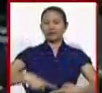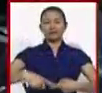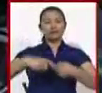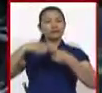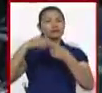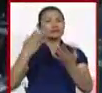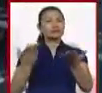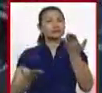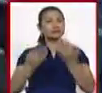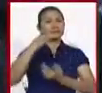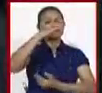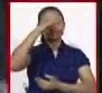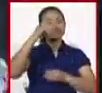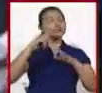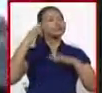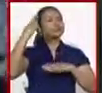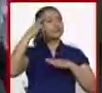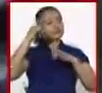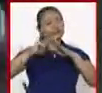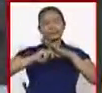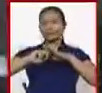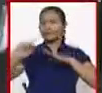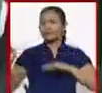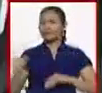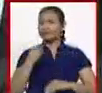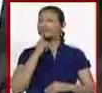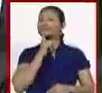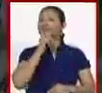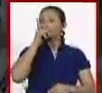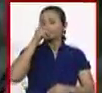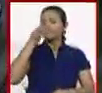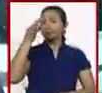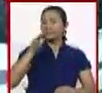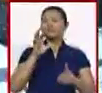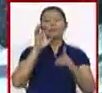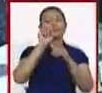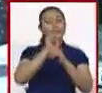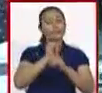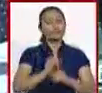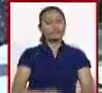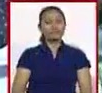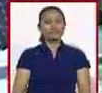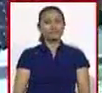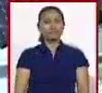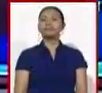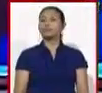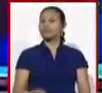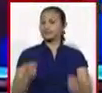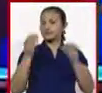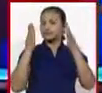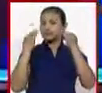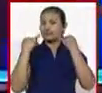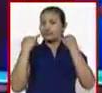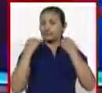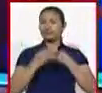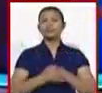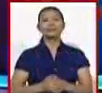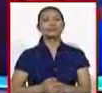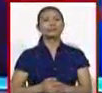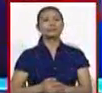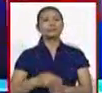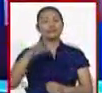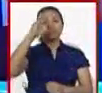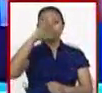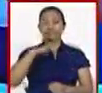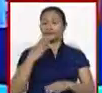estado bajo efectos del alcohol y por eso huyó del lugar, situación que se confirmará cuando se arreste al mismo. Atención a la siguiente nota